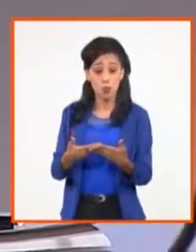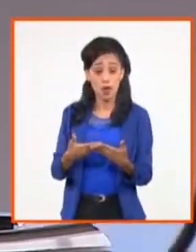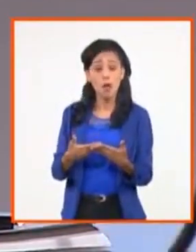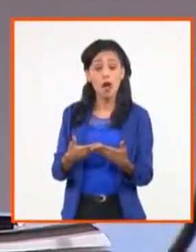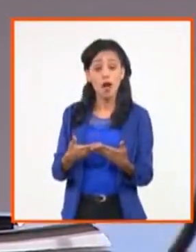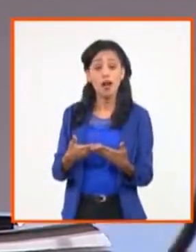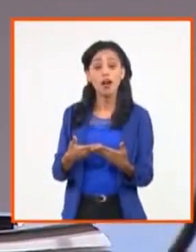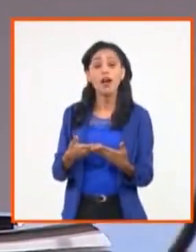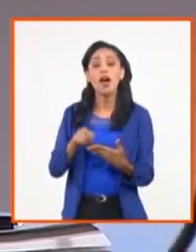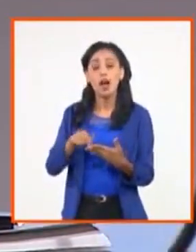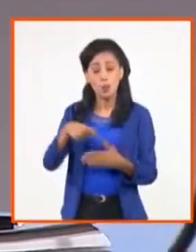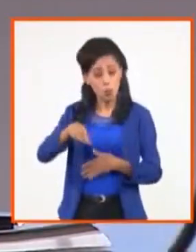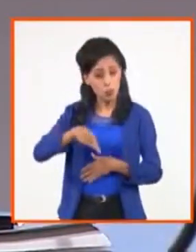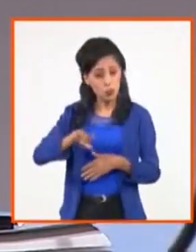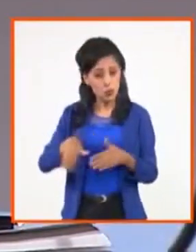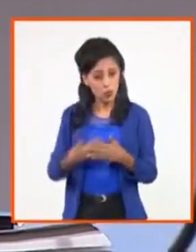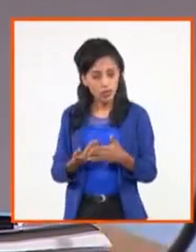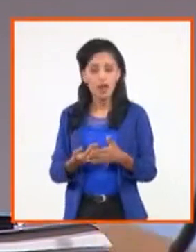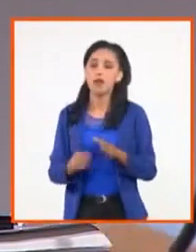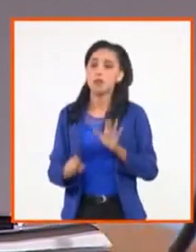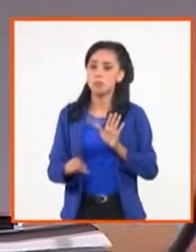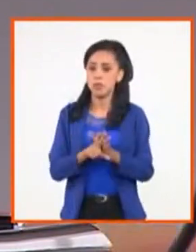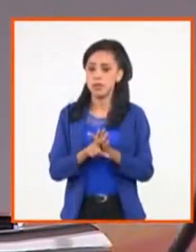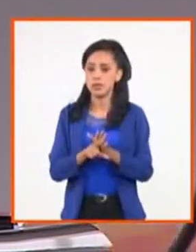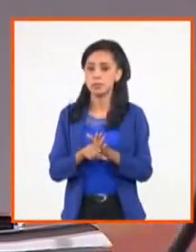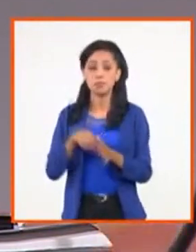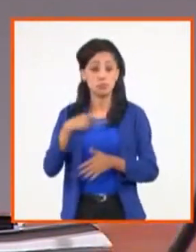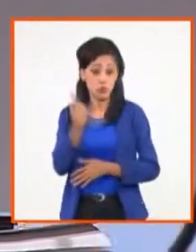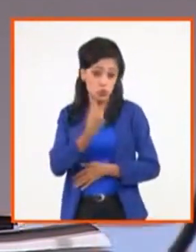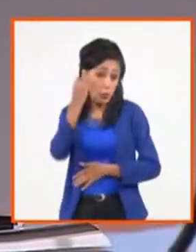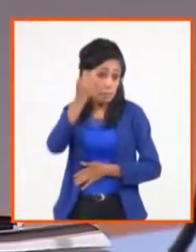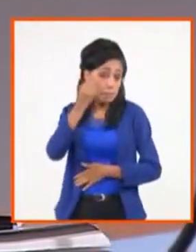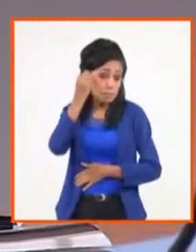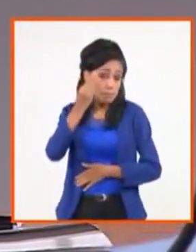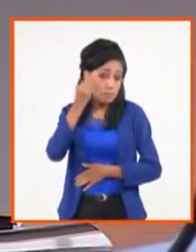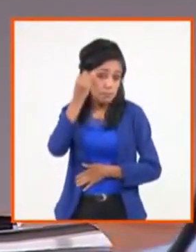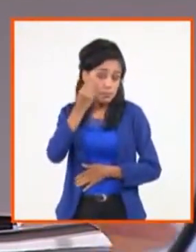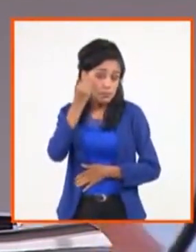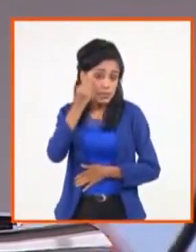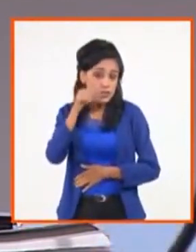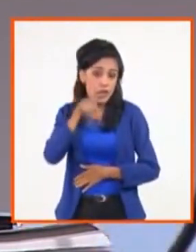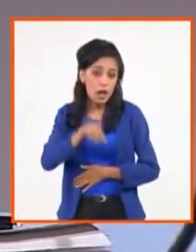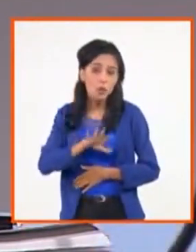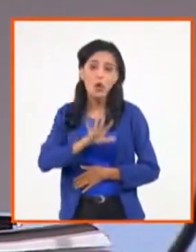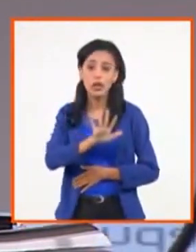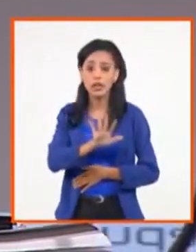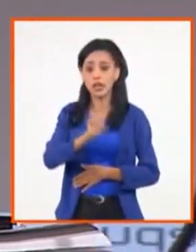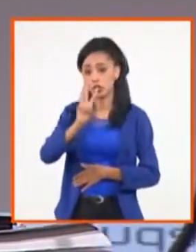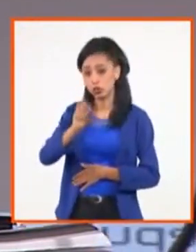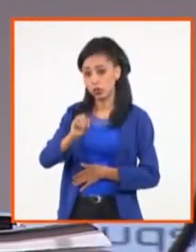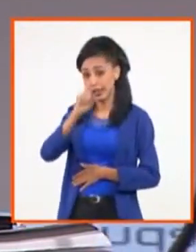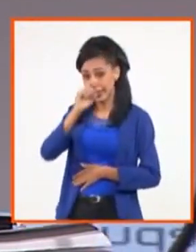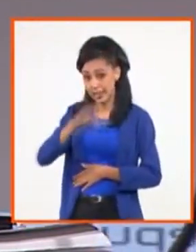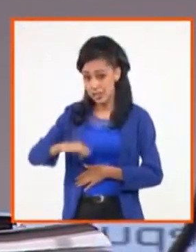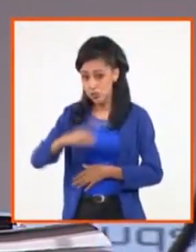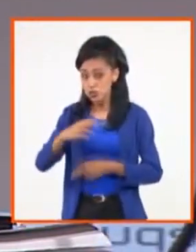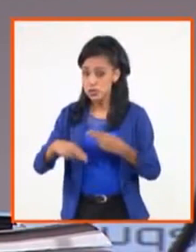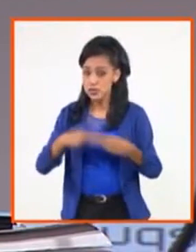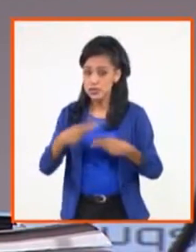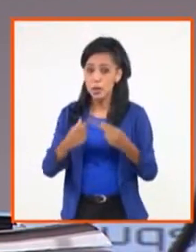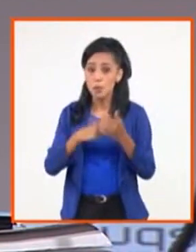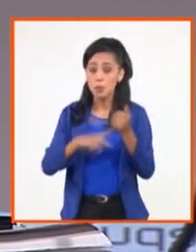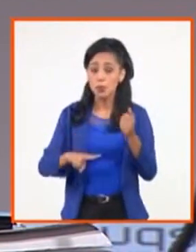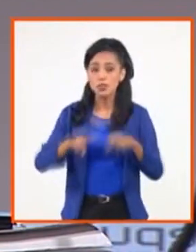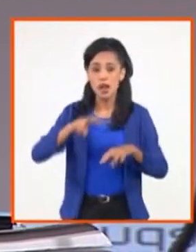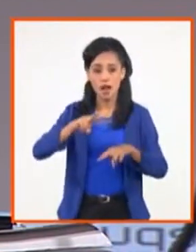comenzará y, bueno, está previsto que tenga aproximadamente la inclusión de 530 niños. va a realizar en la provincia de La